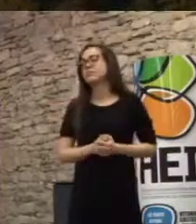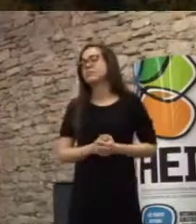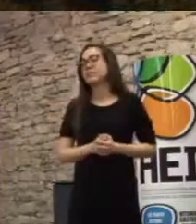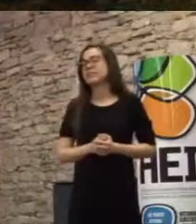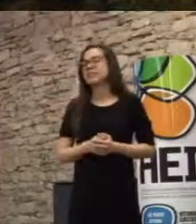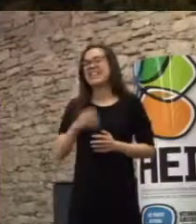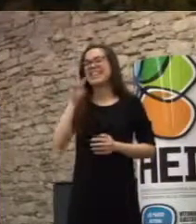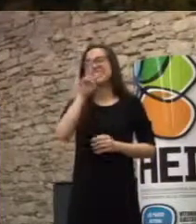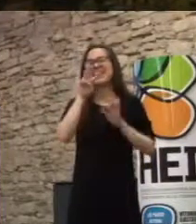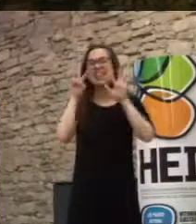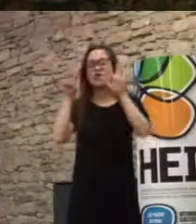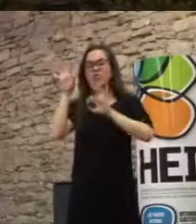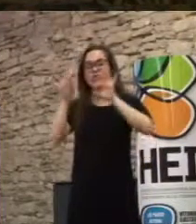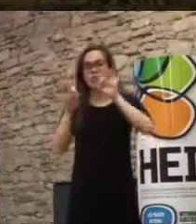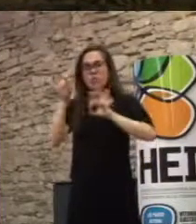38%